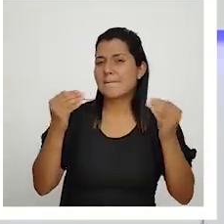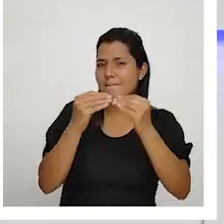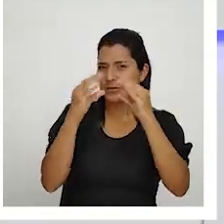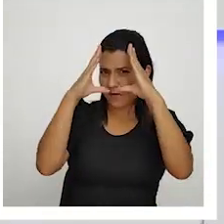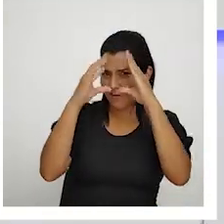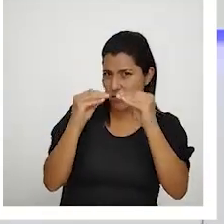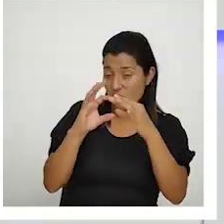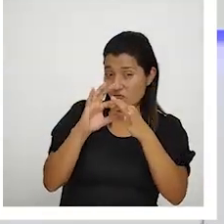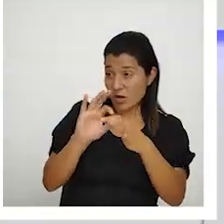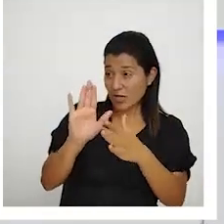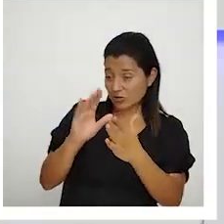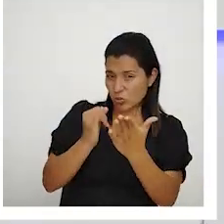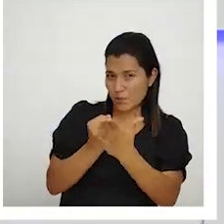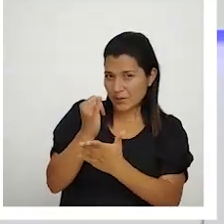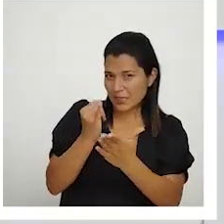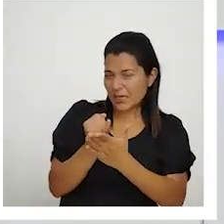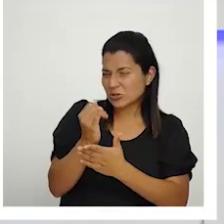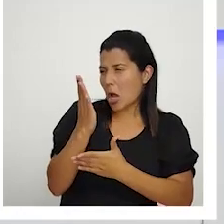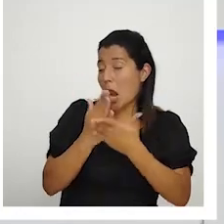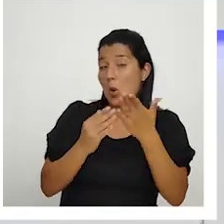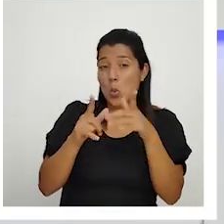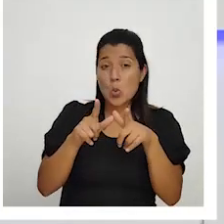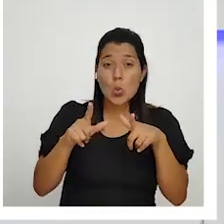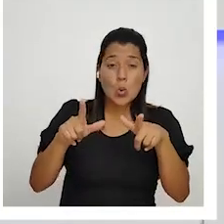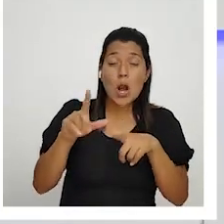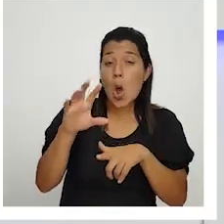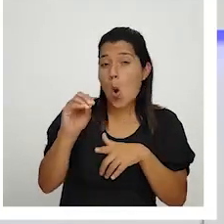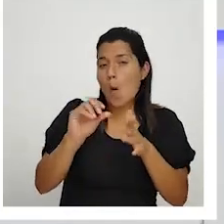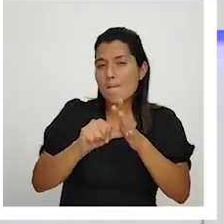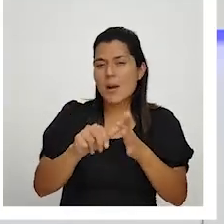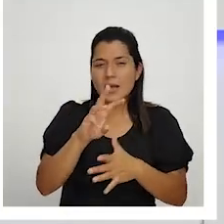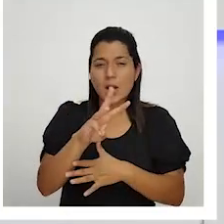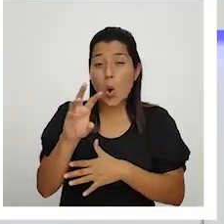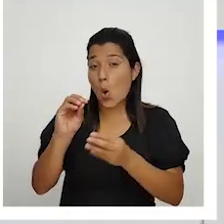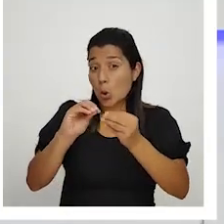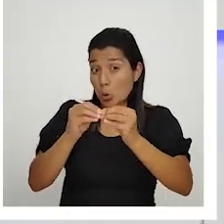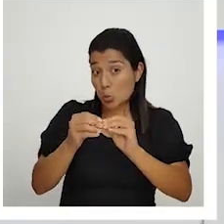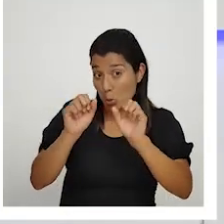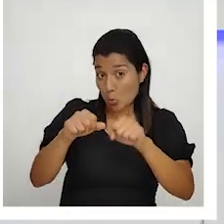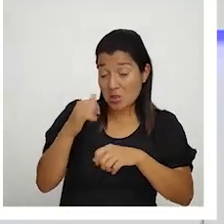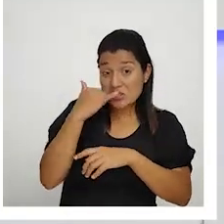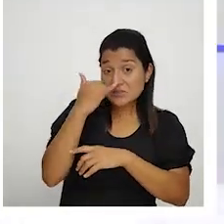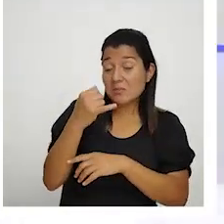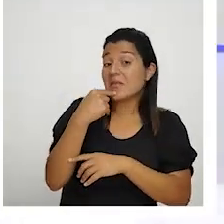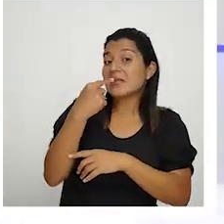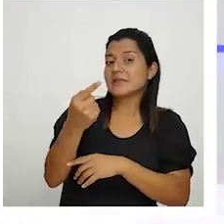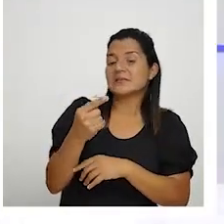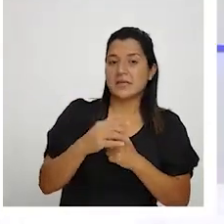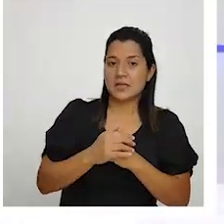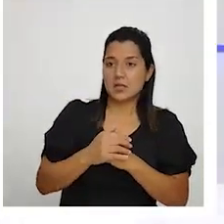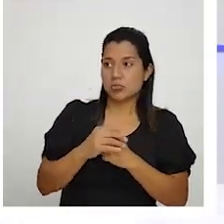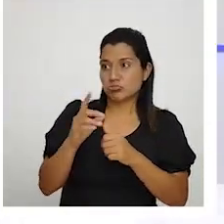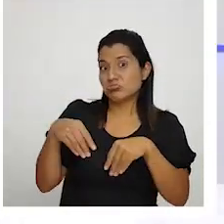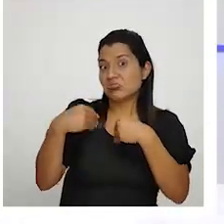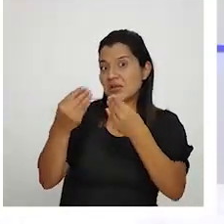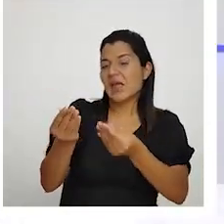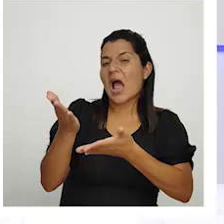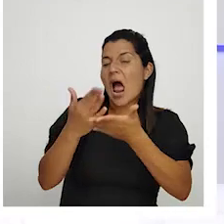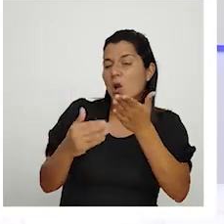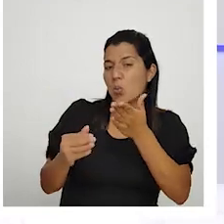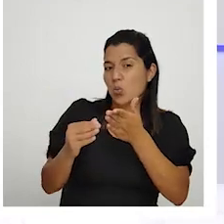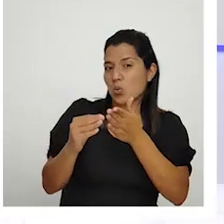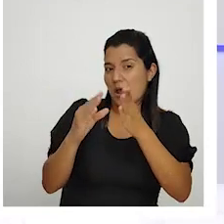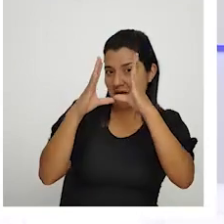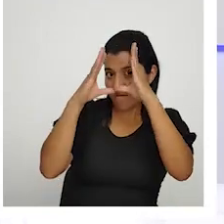lugar o página web o número que puedan llamar y decir, y ustedes les den algún tipo de guía para poder estar de cerca o